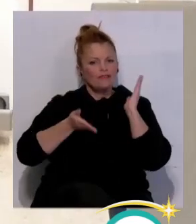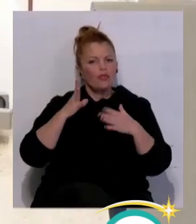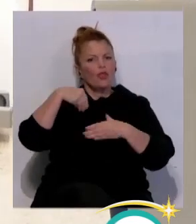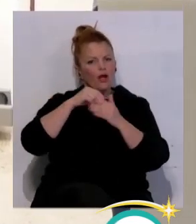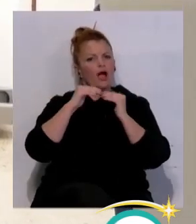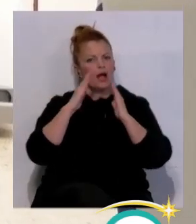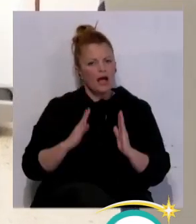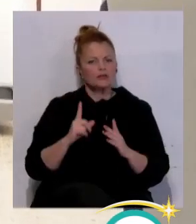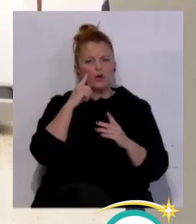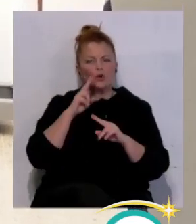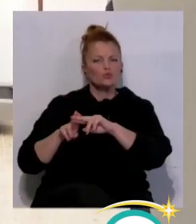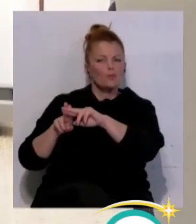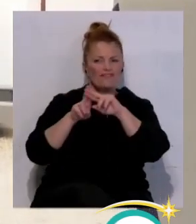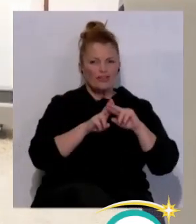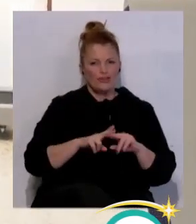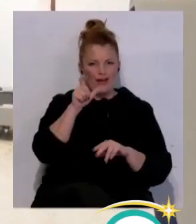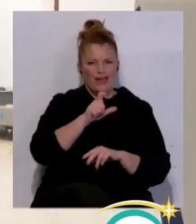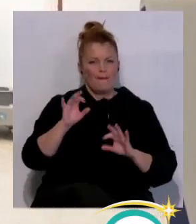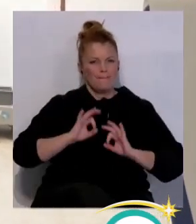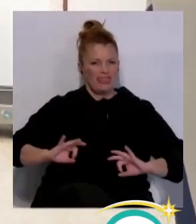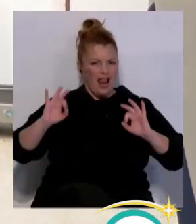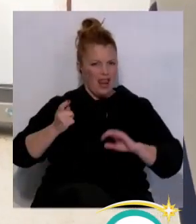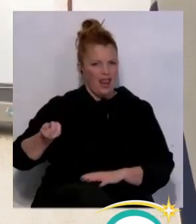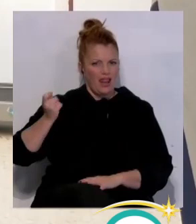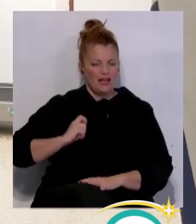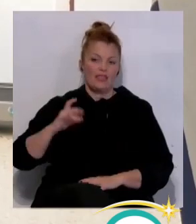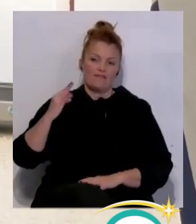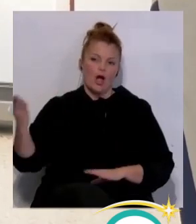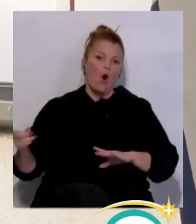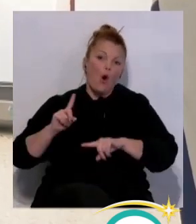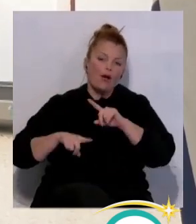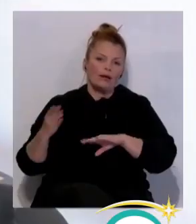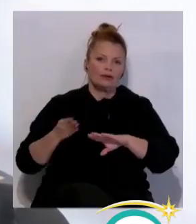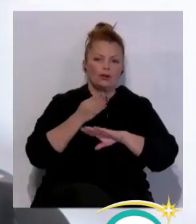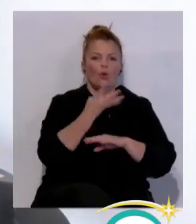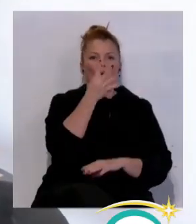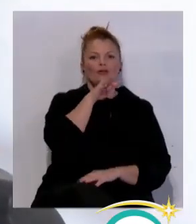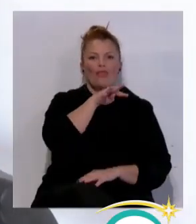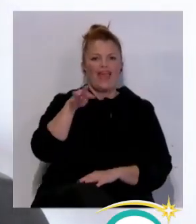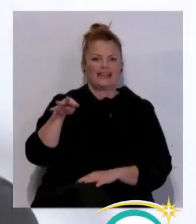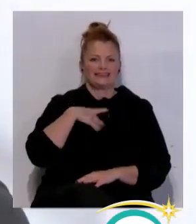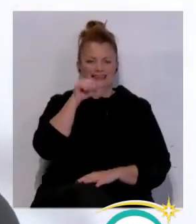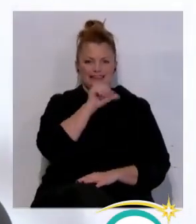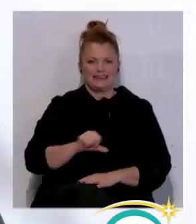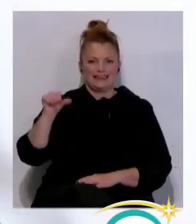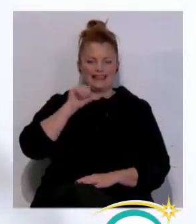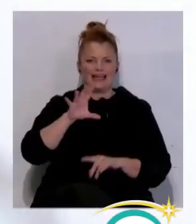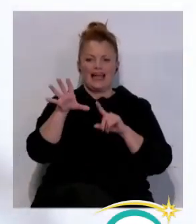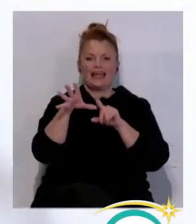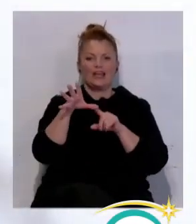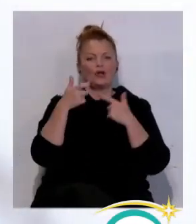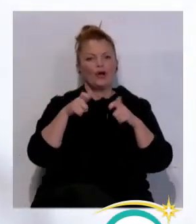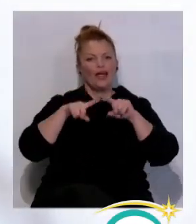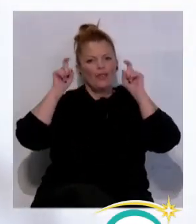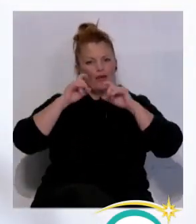la supervisión de estos especialistas y otro que debe acudir a esta unidad 4 días a la semana. El quinto se dedica a la